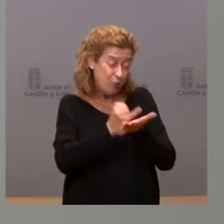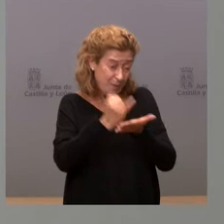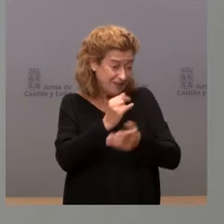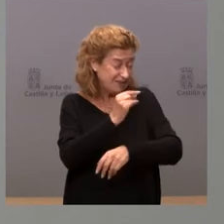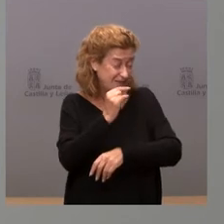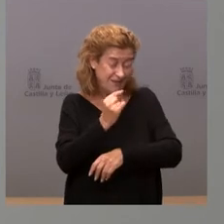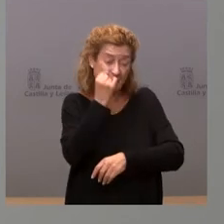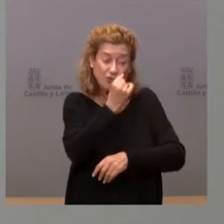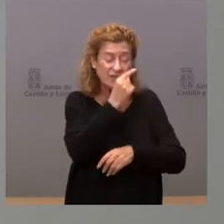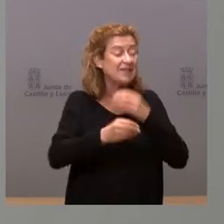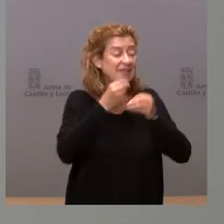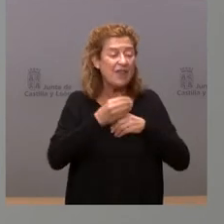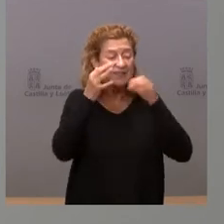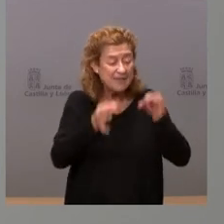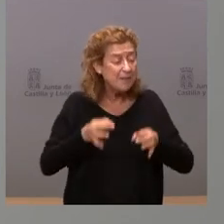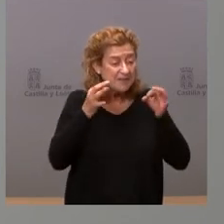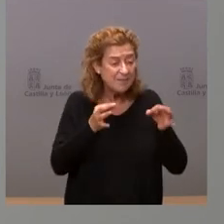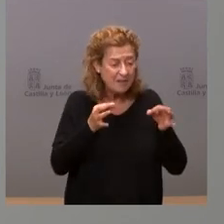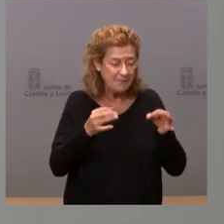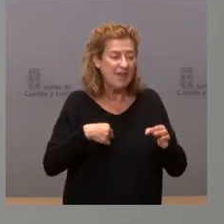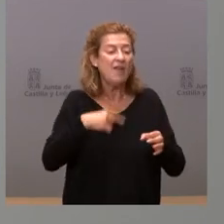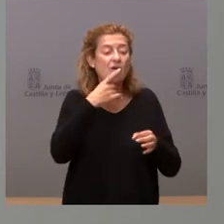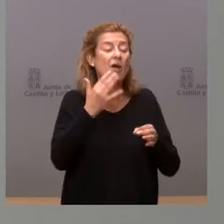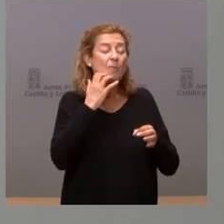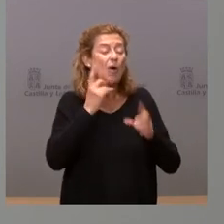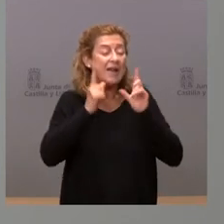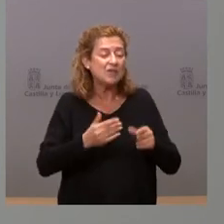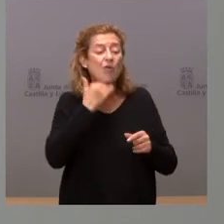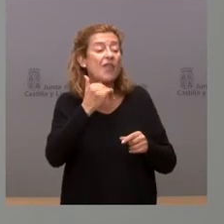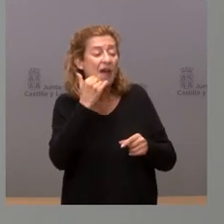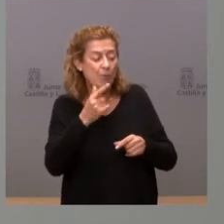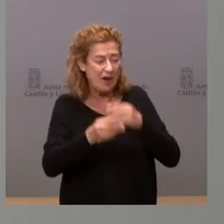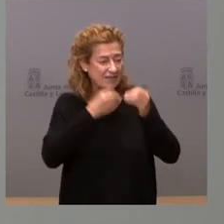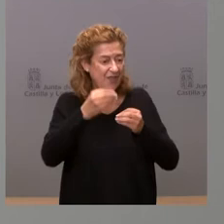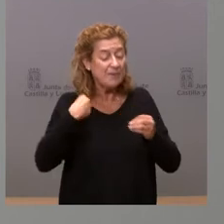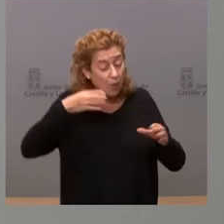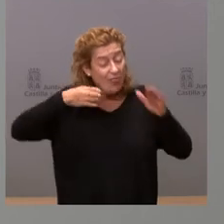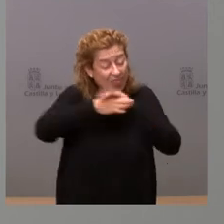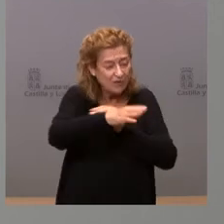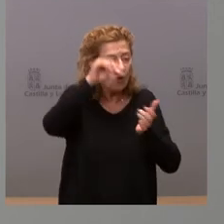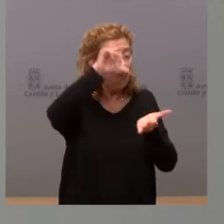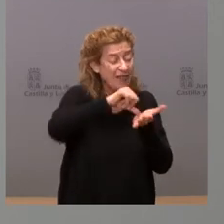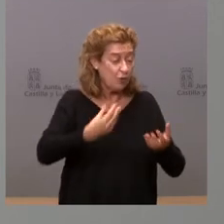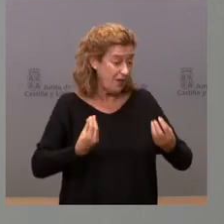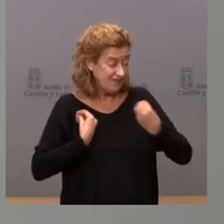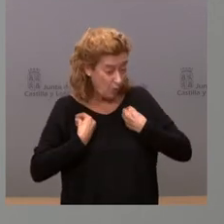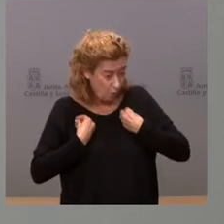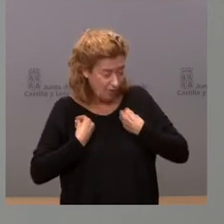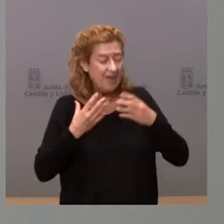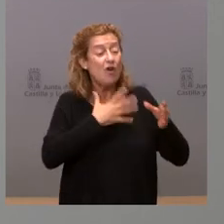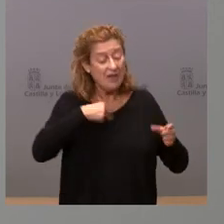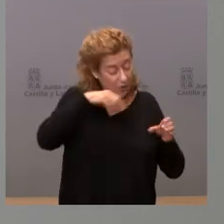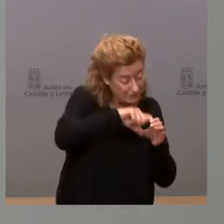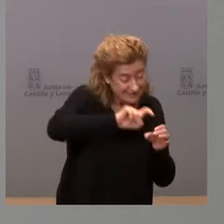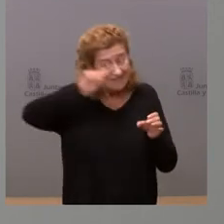las pruebas diagnósticas pero se han realizado y como digo en caso de zamora dentro se está realizando ahora mismo dentro de los centros de salud y queremos sacarlos fuera